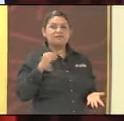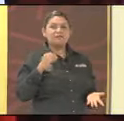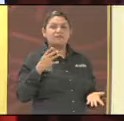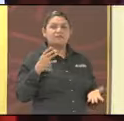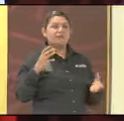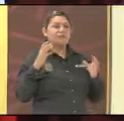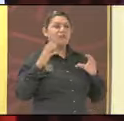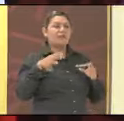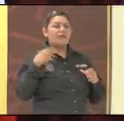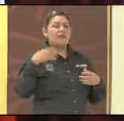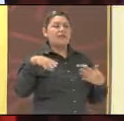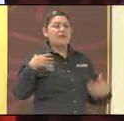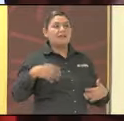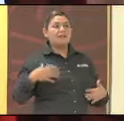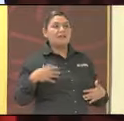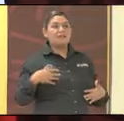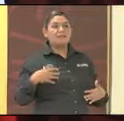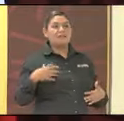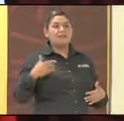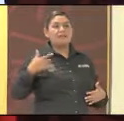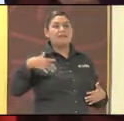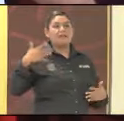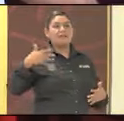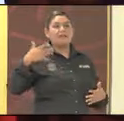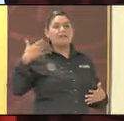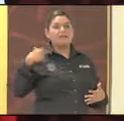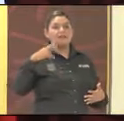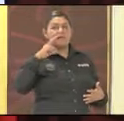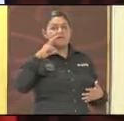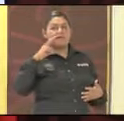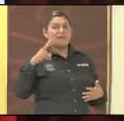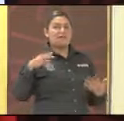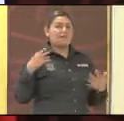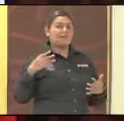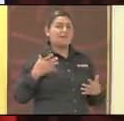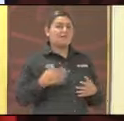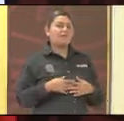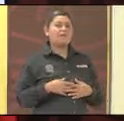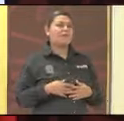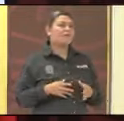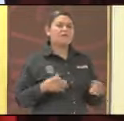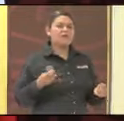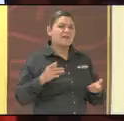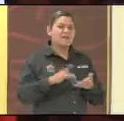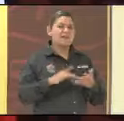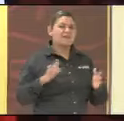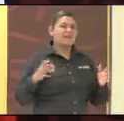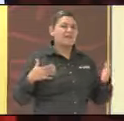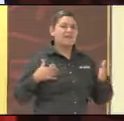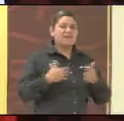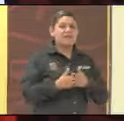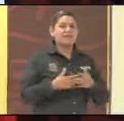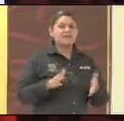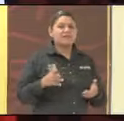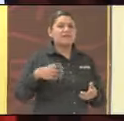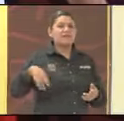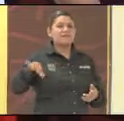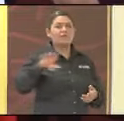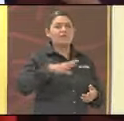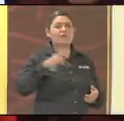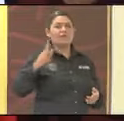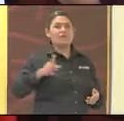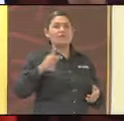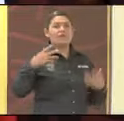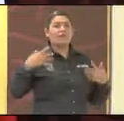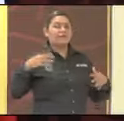contingencia ambiental, sí, como nos la quisieron hacer ver. No, hombre, olvídense. No, ya estaban, ya que el pueblo ya estaba